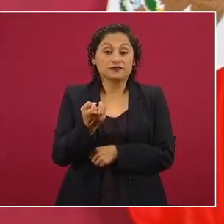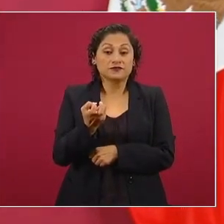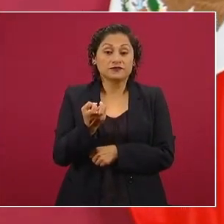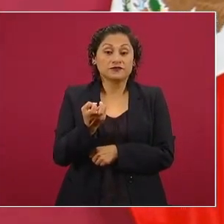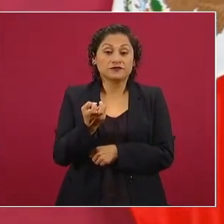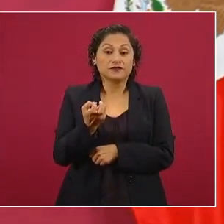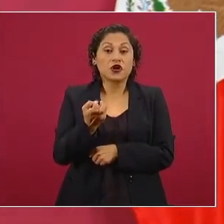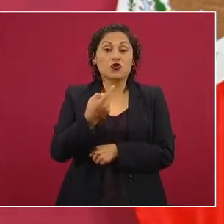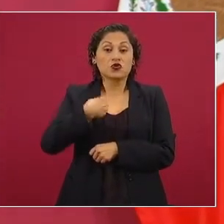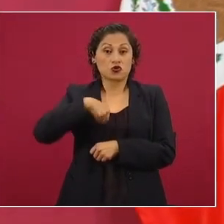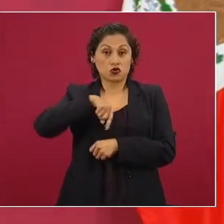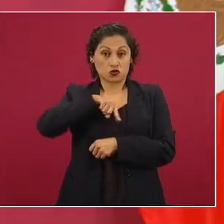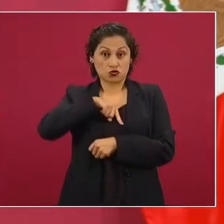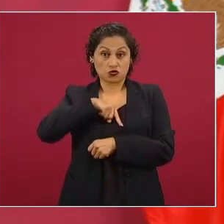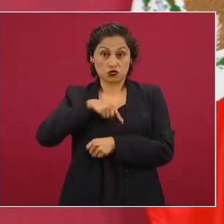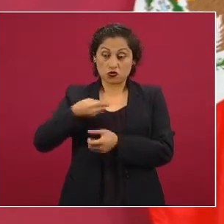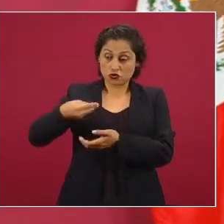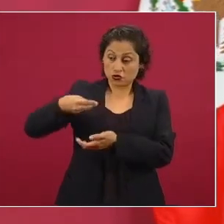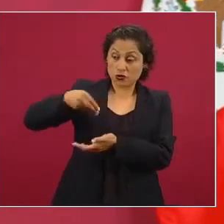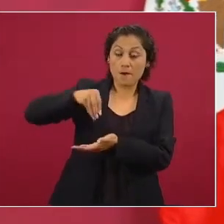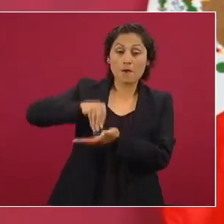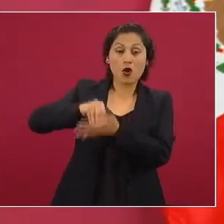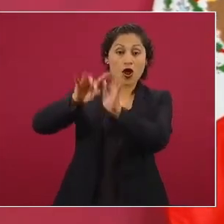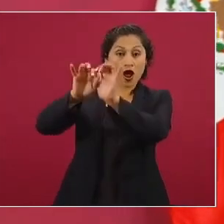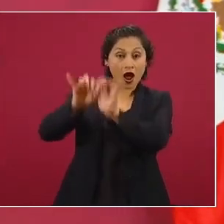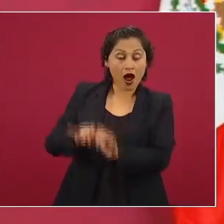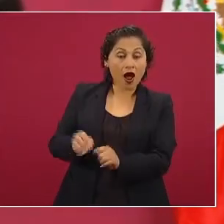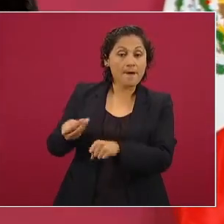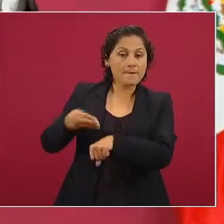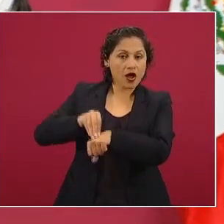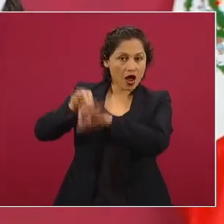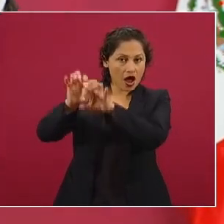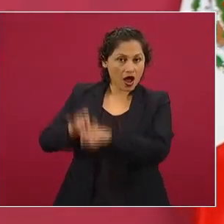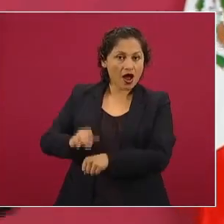lo que publicamos en Face tiene